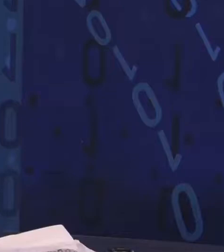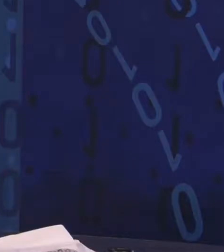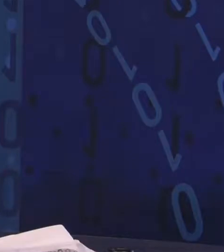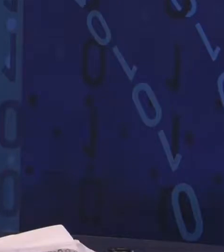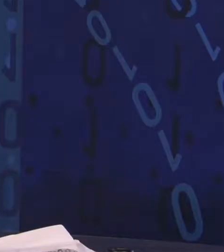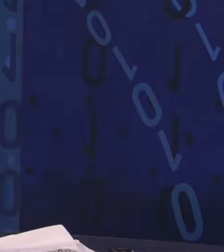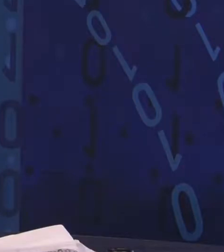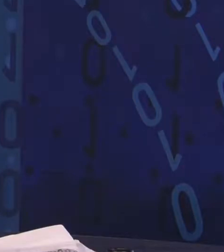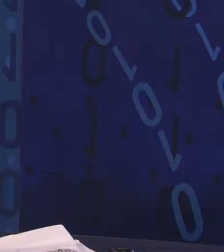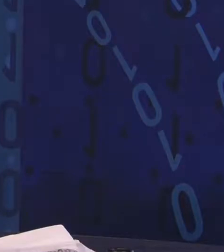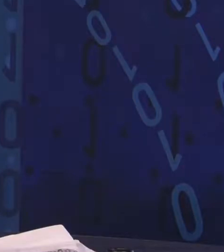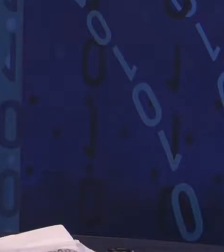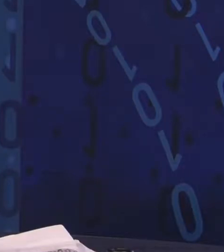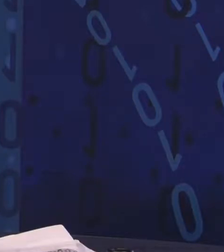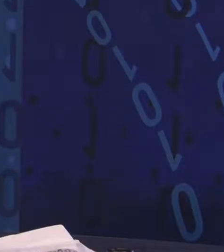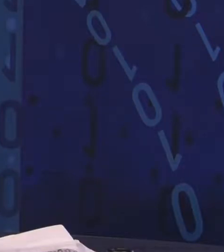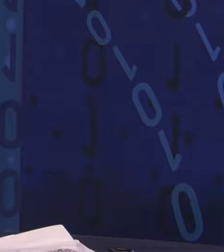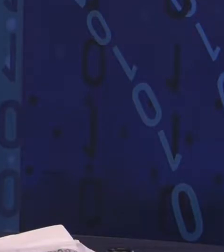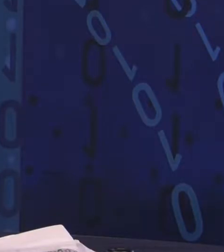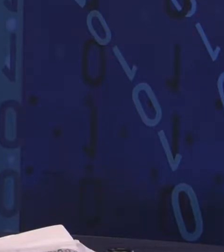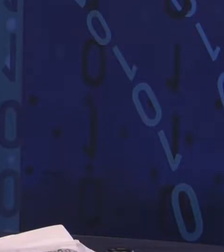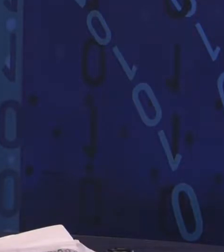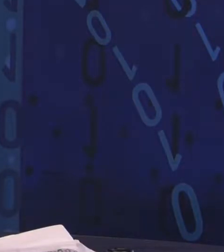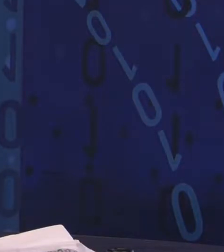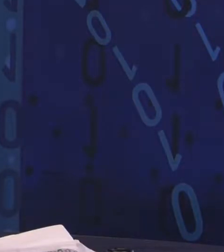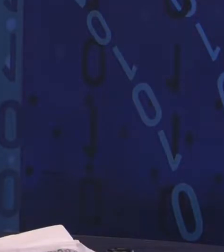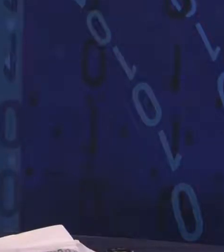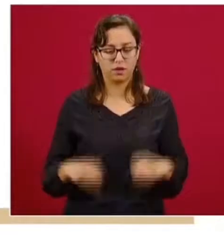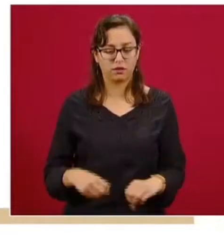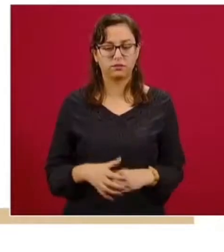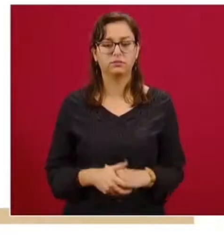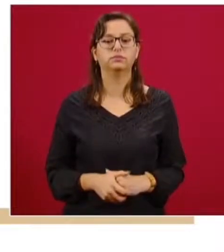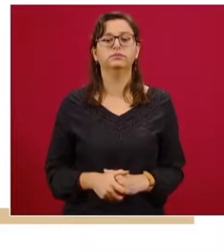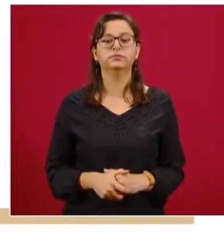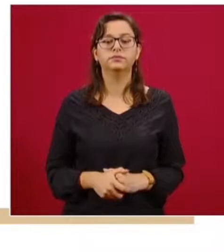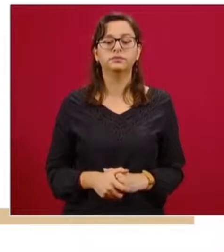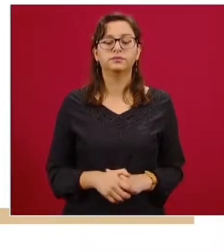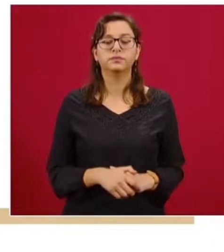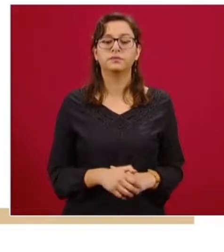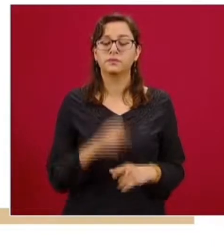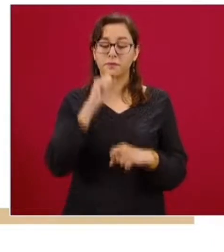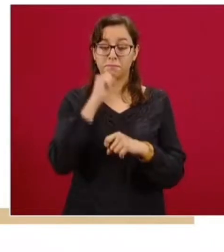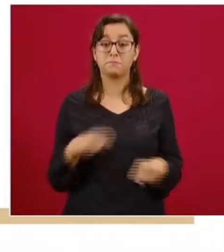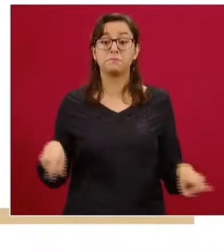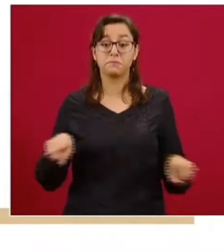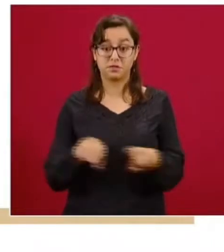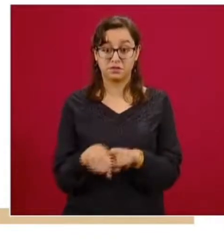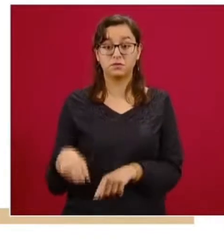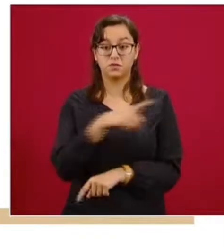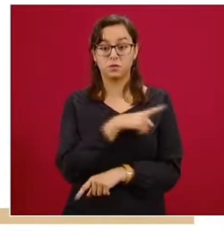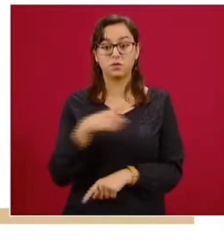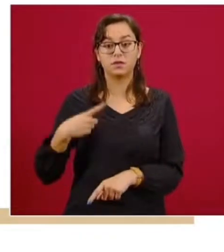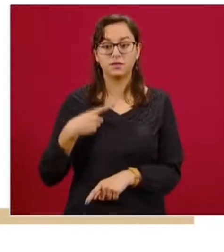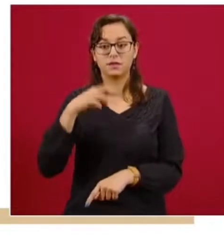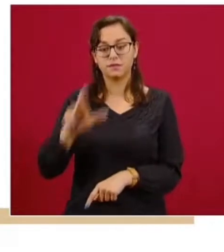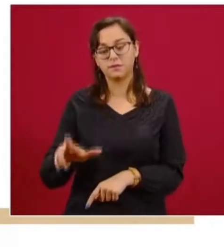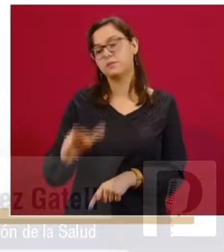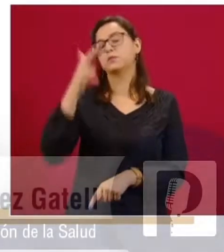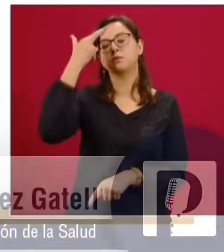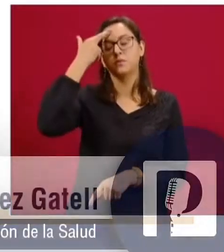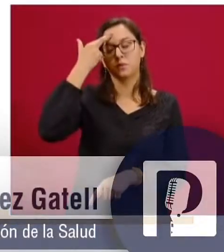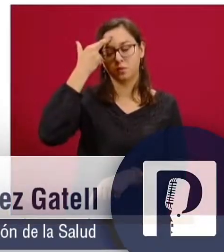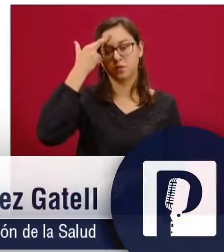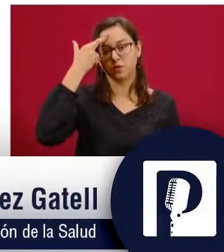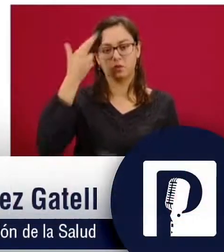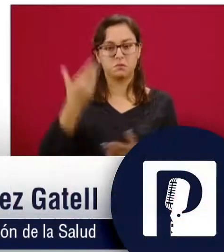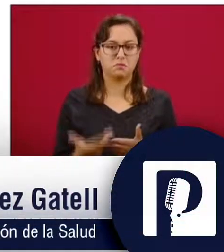de la influenza para irme con Denica Lostuno. Adelante. También aquí que hemos comentado ya desde